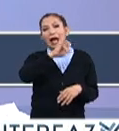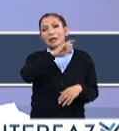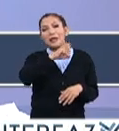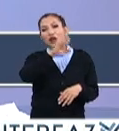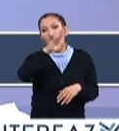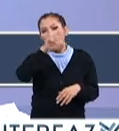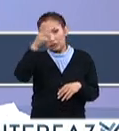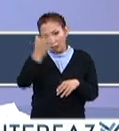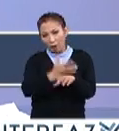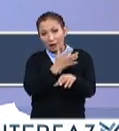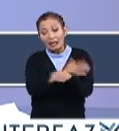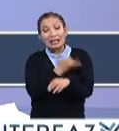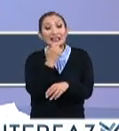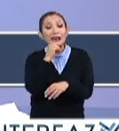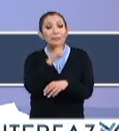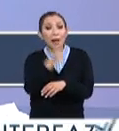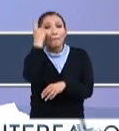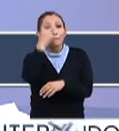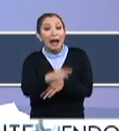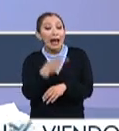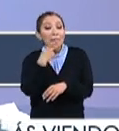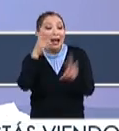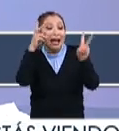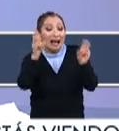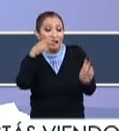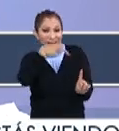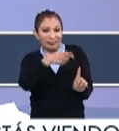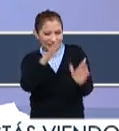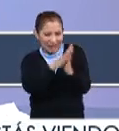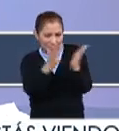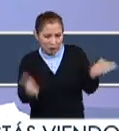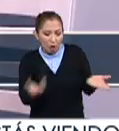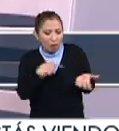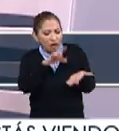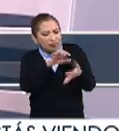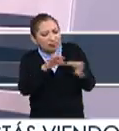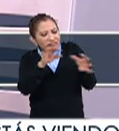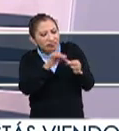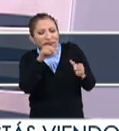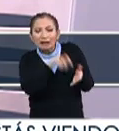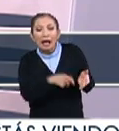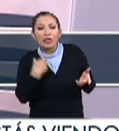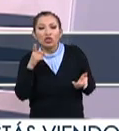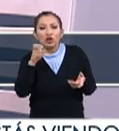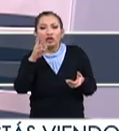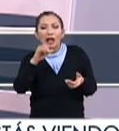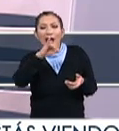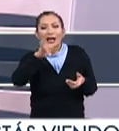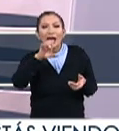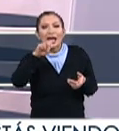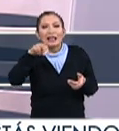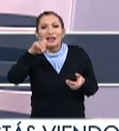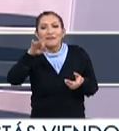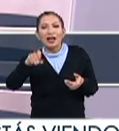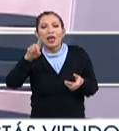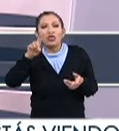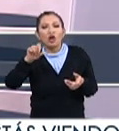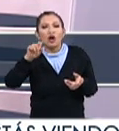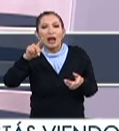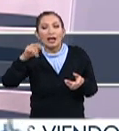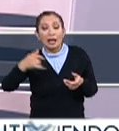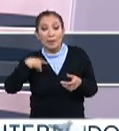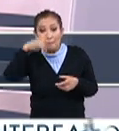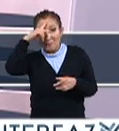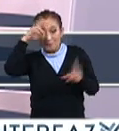nos estarán acompañando. Y también para hablar sobre el libro estará con nosotros la doctora Jennifer O'Donoghue de